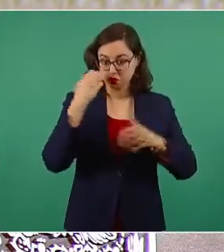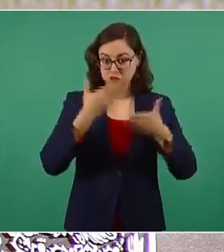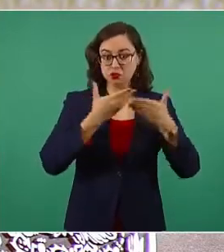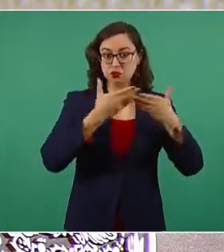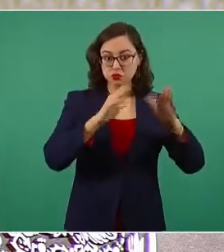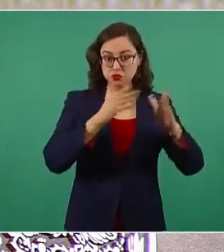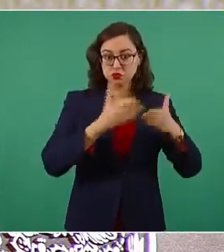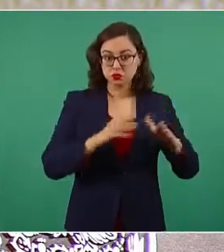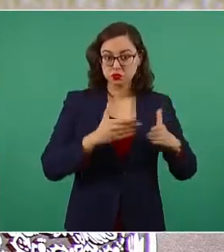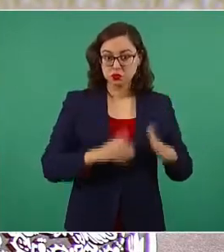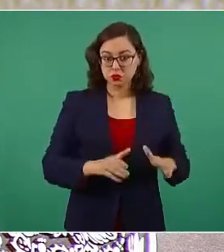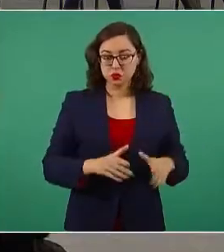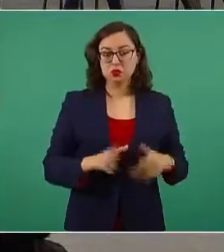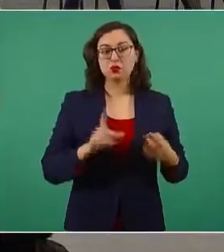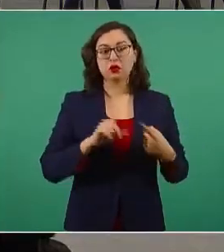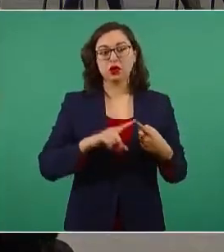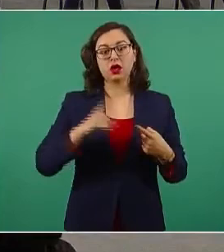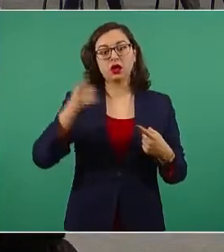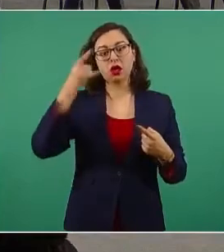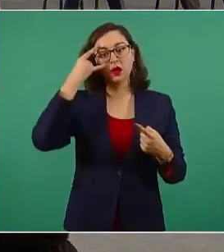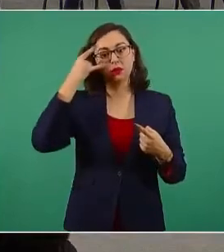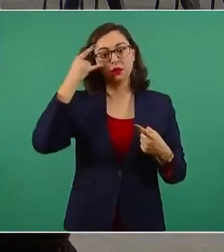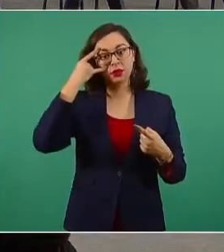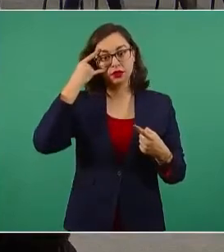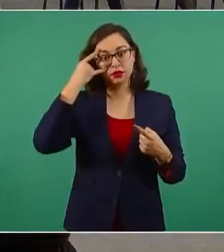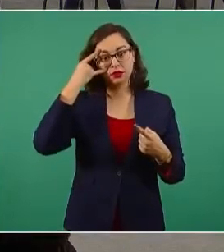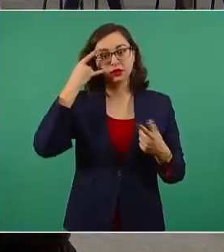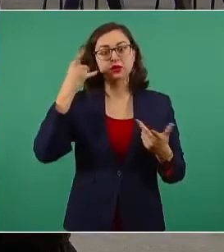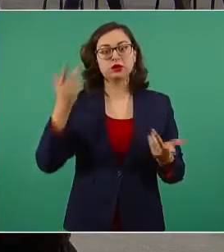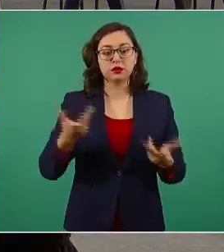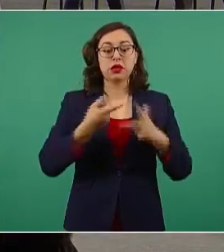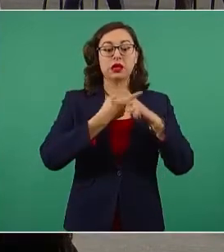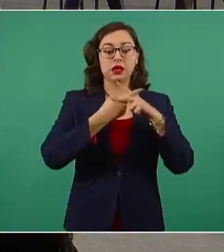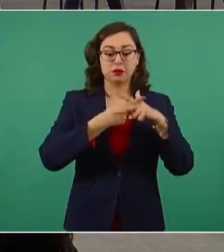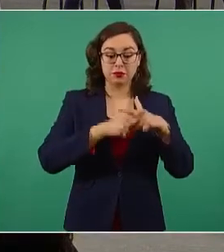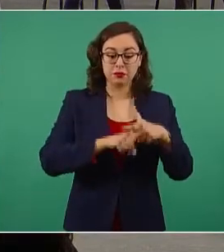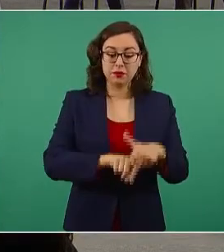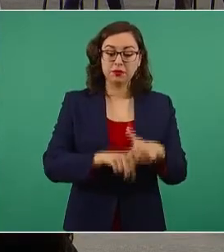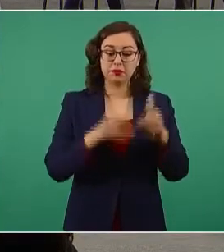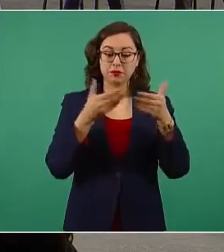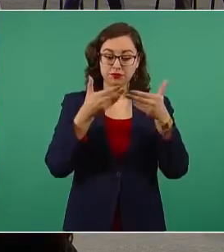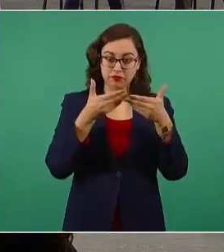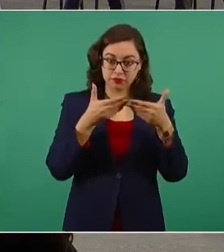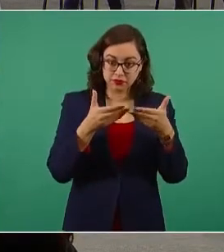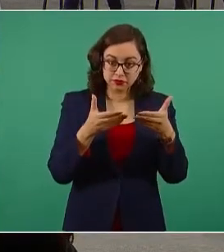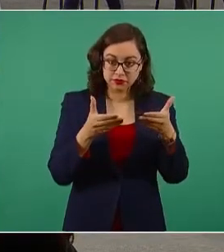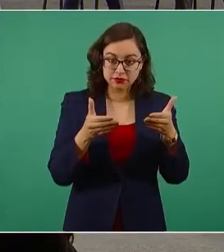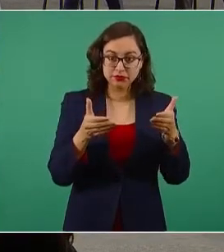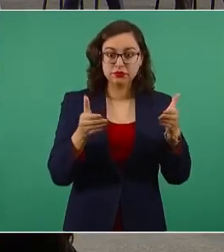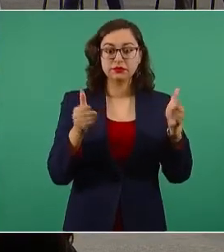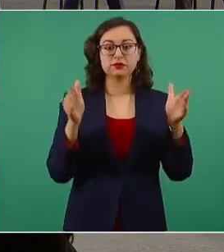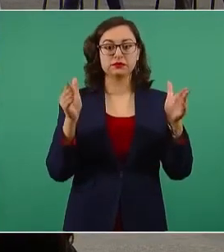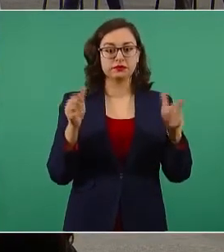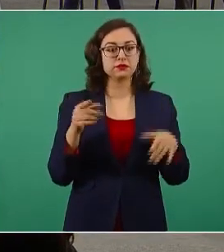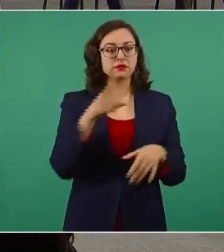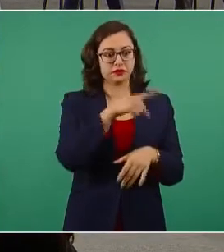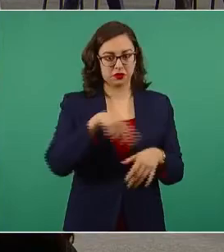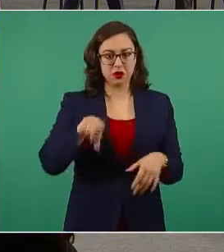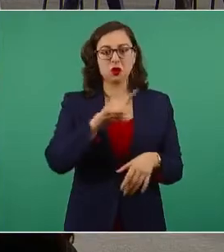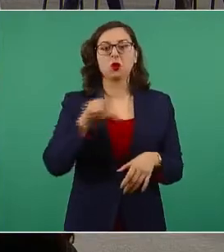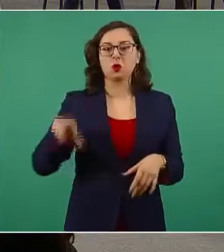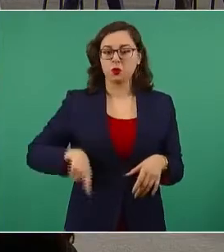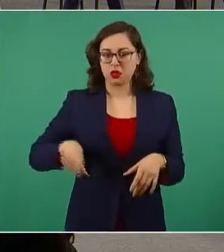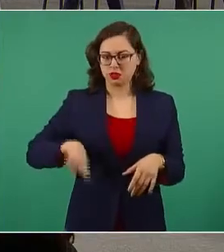que tenemos por un lado, bueno, Campeche, que recordemos que ellos inician en ese afán y que agradezco mucho la intención que tuvieron y la